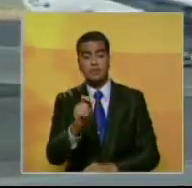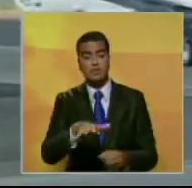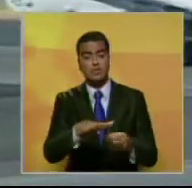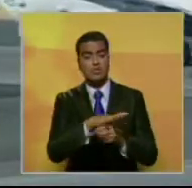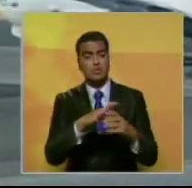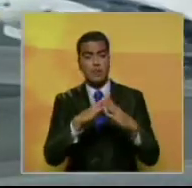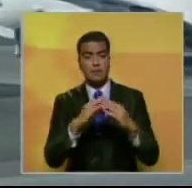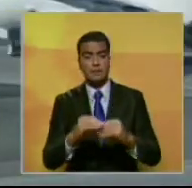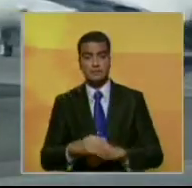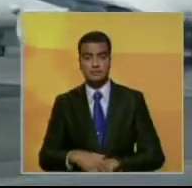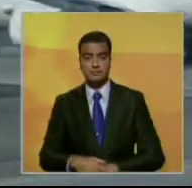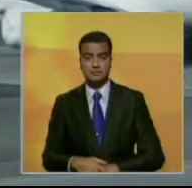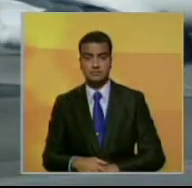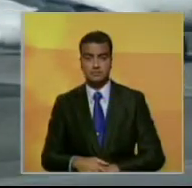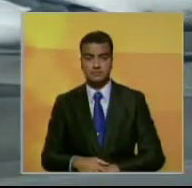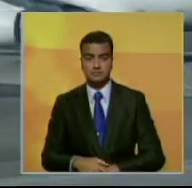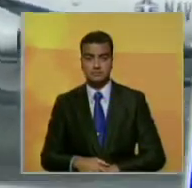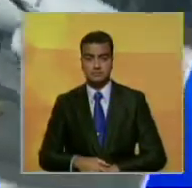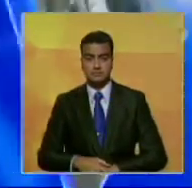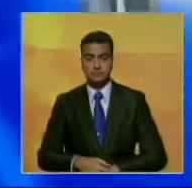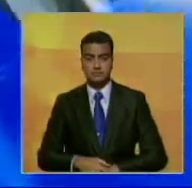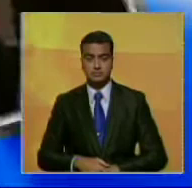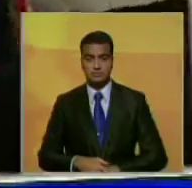cubierto totalmente.